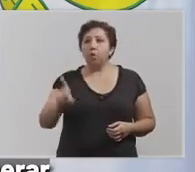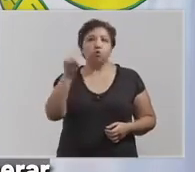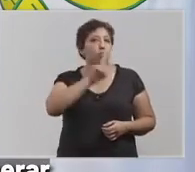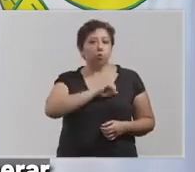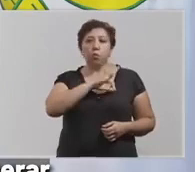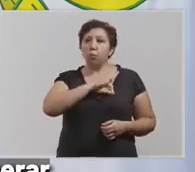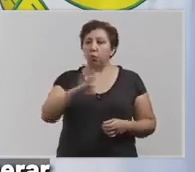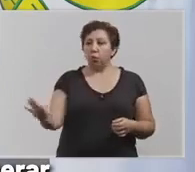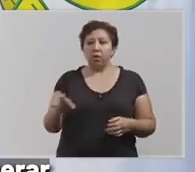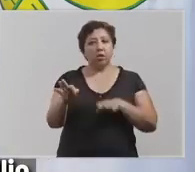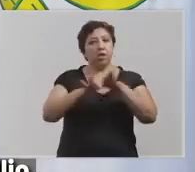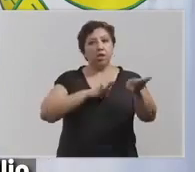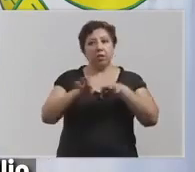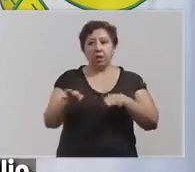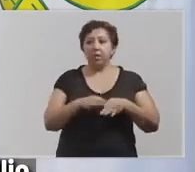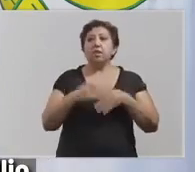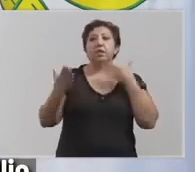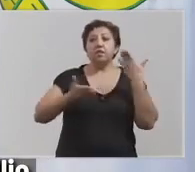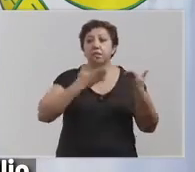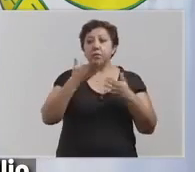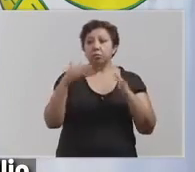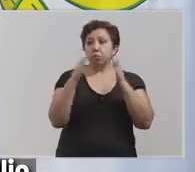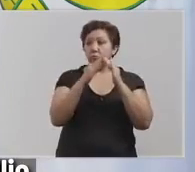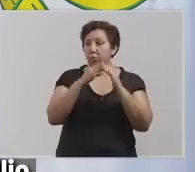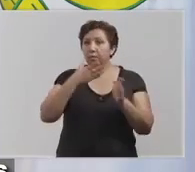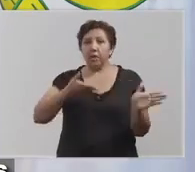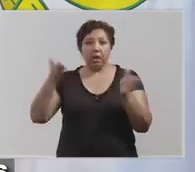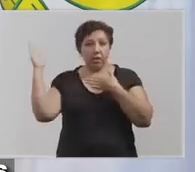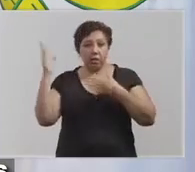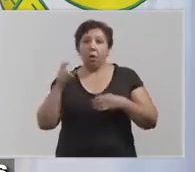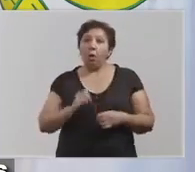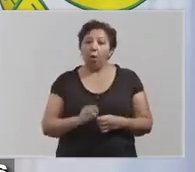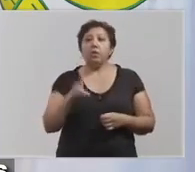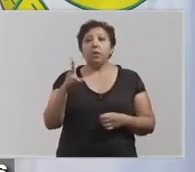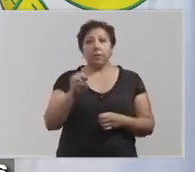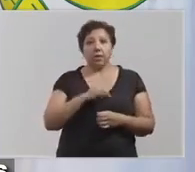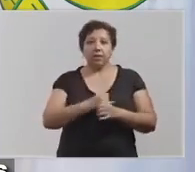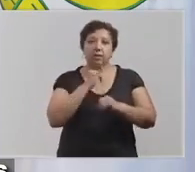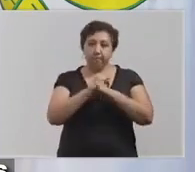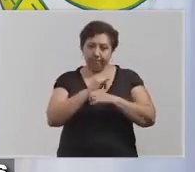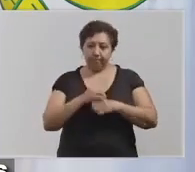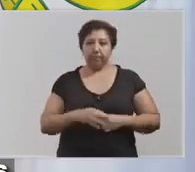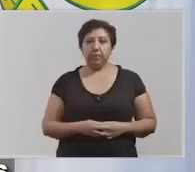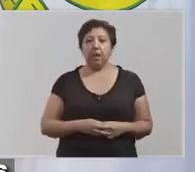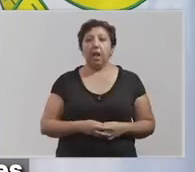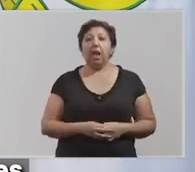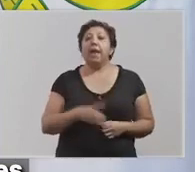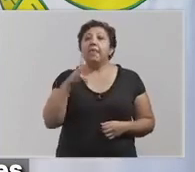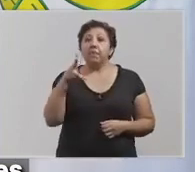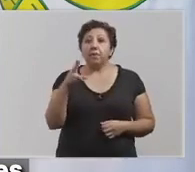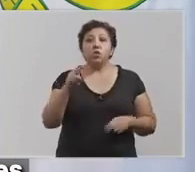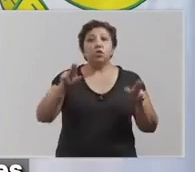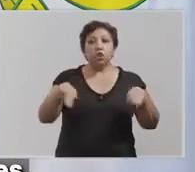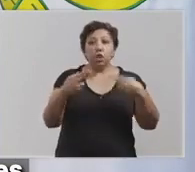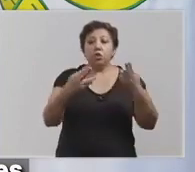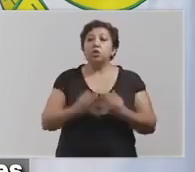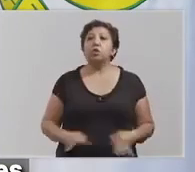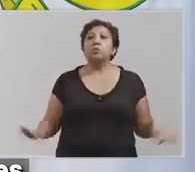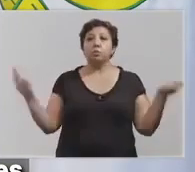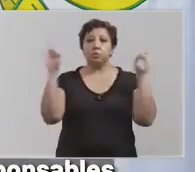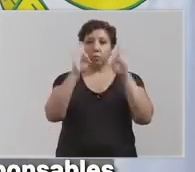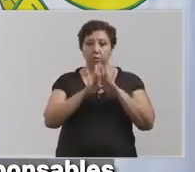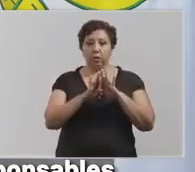domingos solo podrán operar en la modalidad de servicio a domicilio para llevar o mediante plataformas. En el caso de los